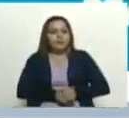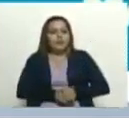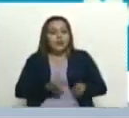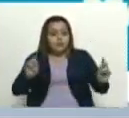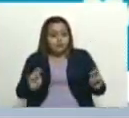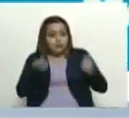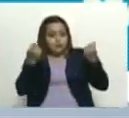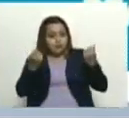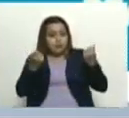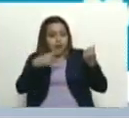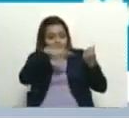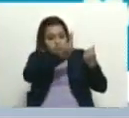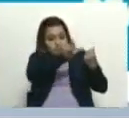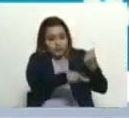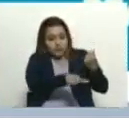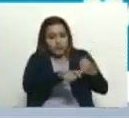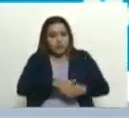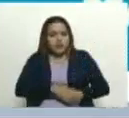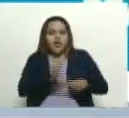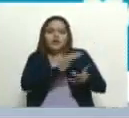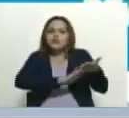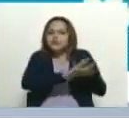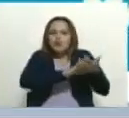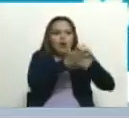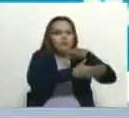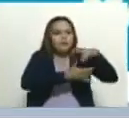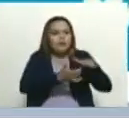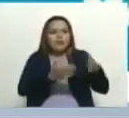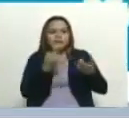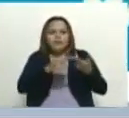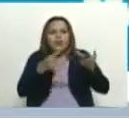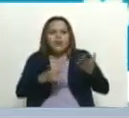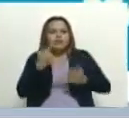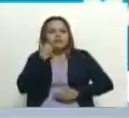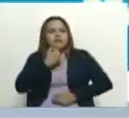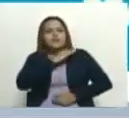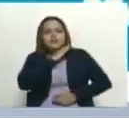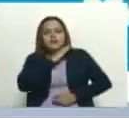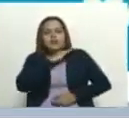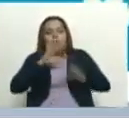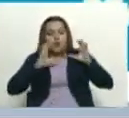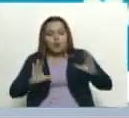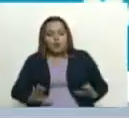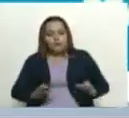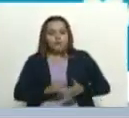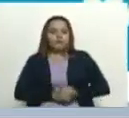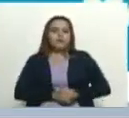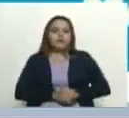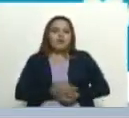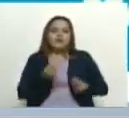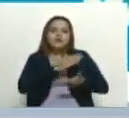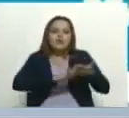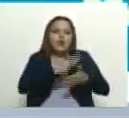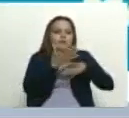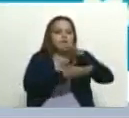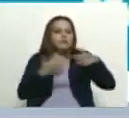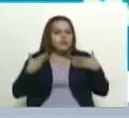sanar, para curar, para resolver problemas de diversa índole en el cuerpo humano, para resolver problemas de